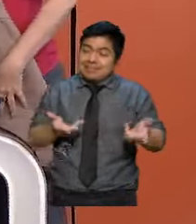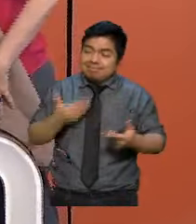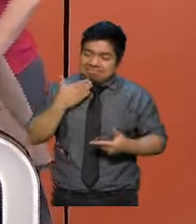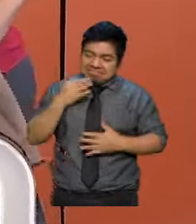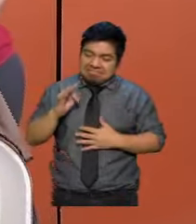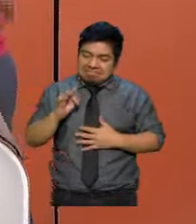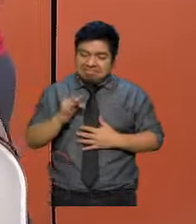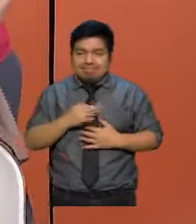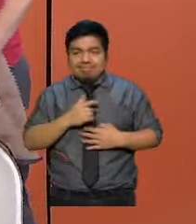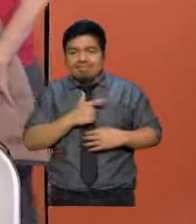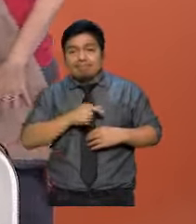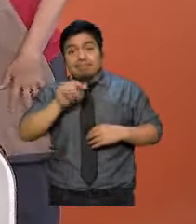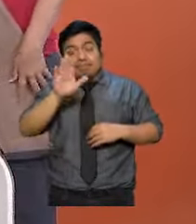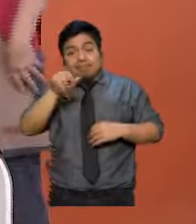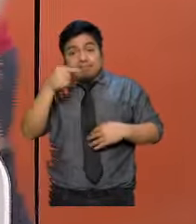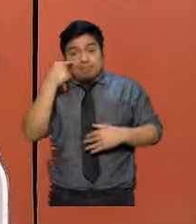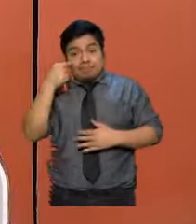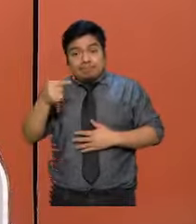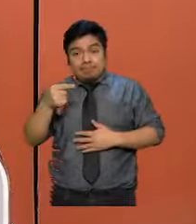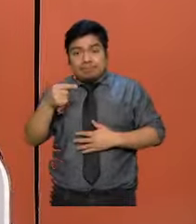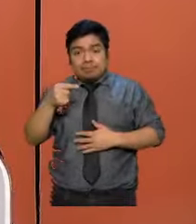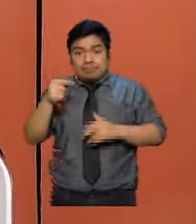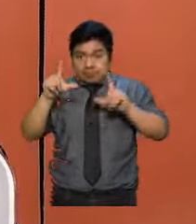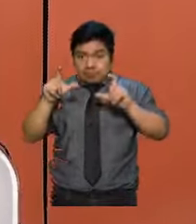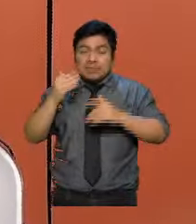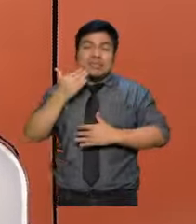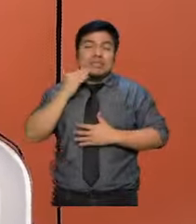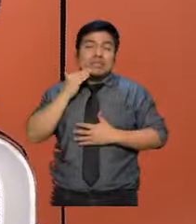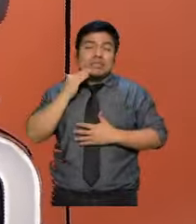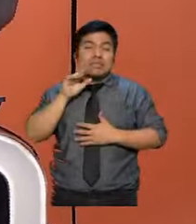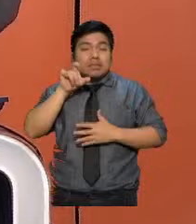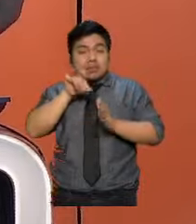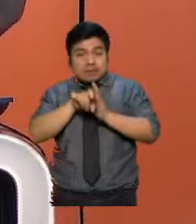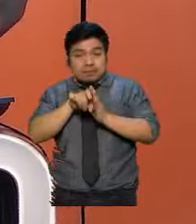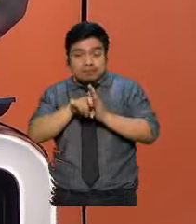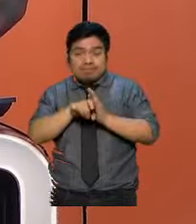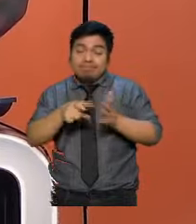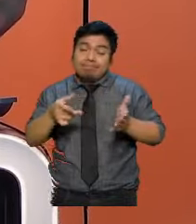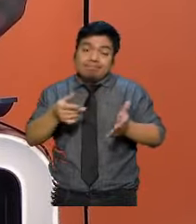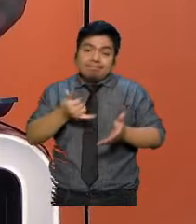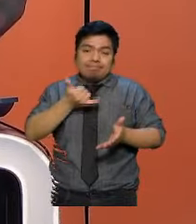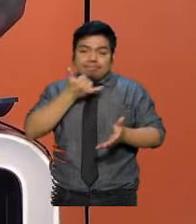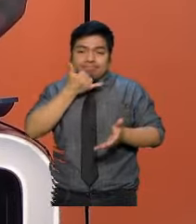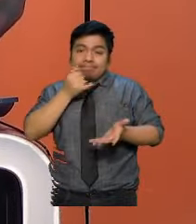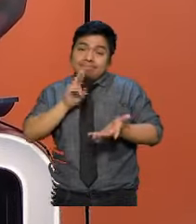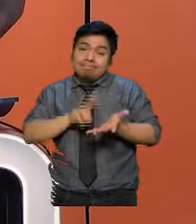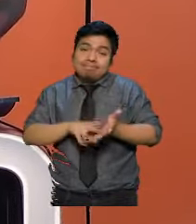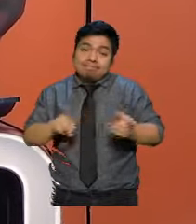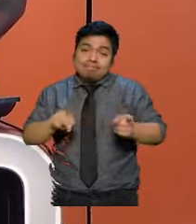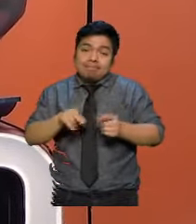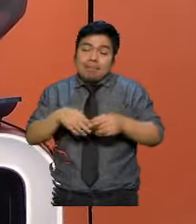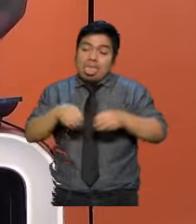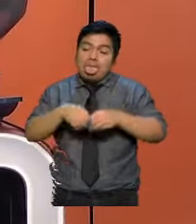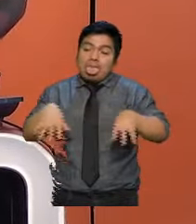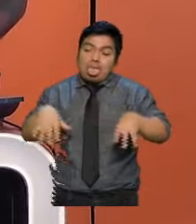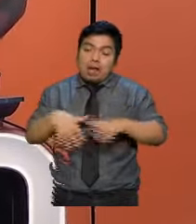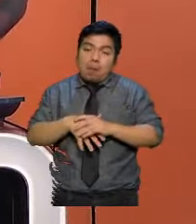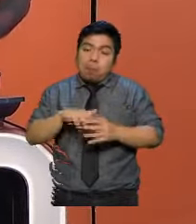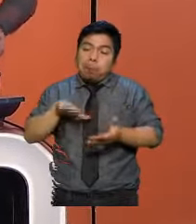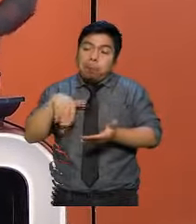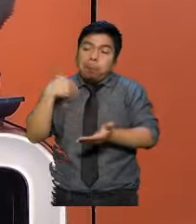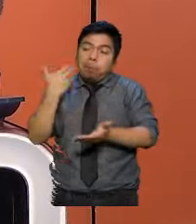jale, no le jale. Oiga, si usted está viéndonos por Facebook o Instagram, pues no sea mentiroso. Ya valió. Ahorita